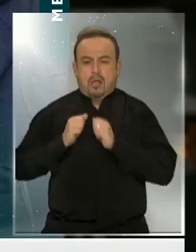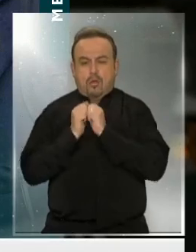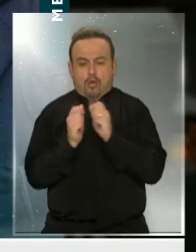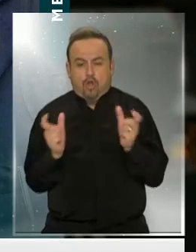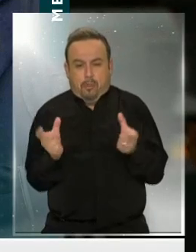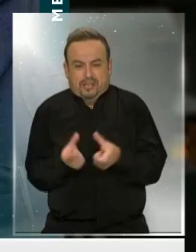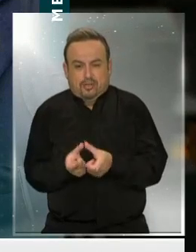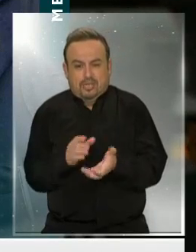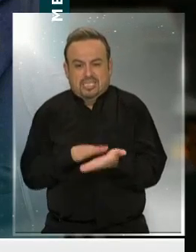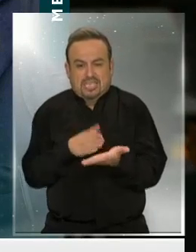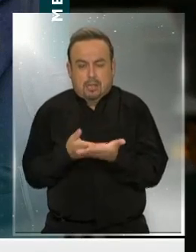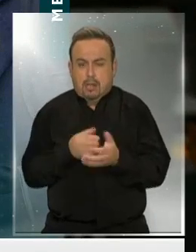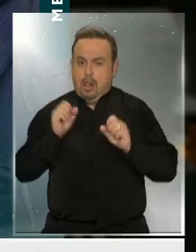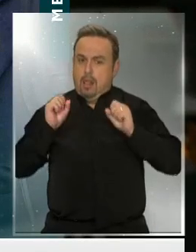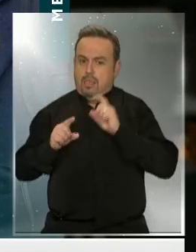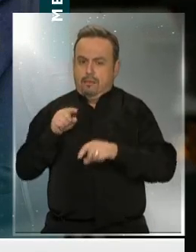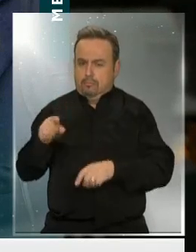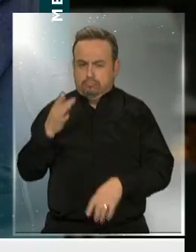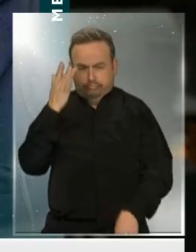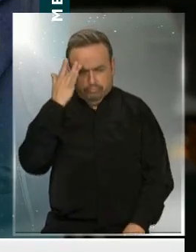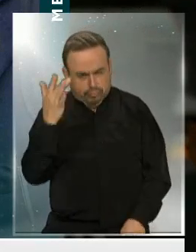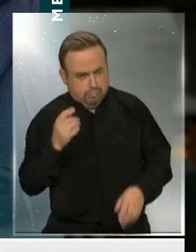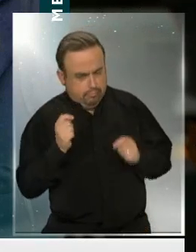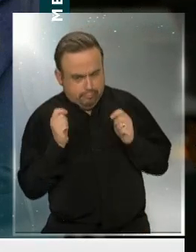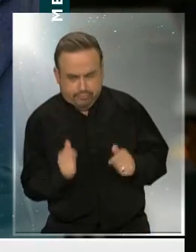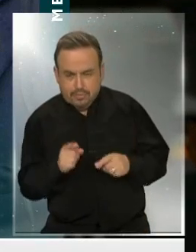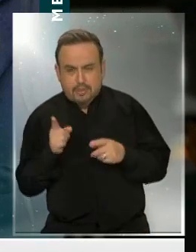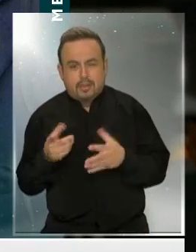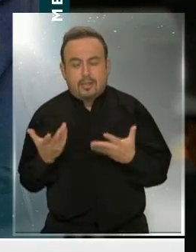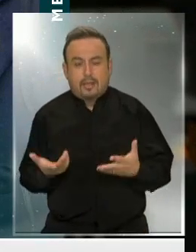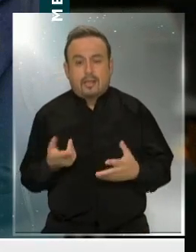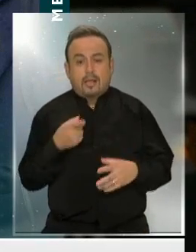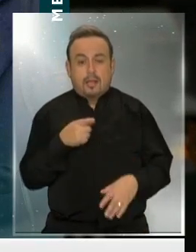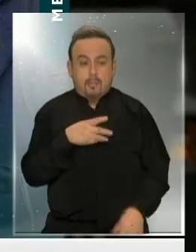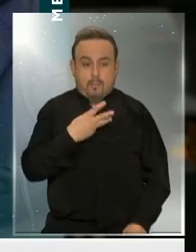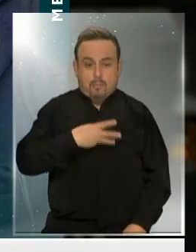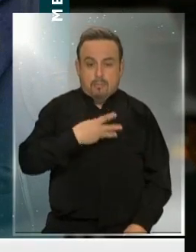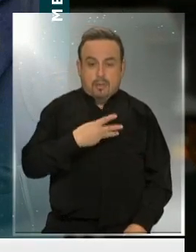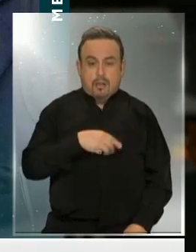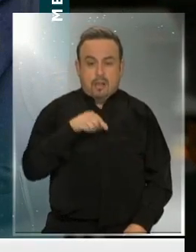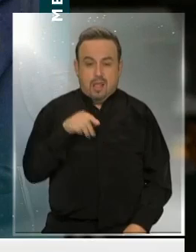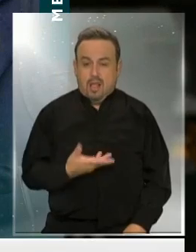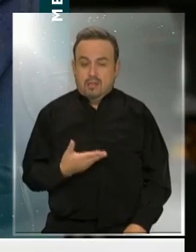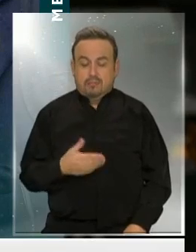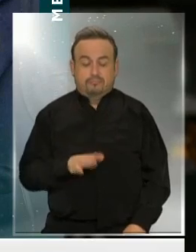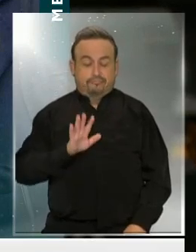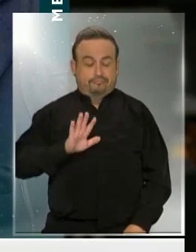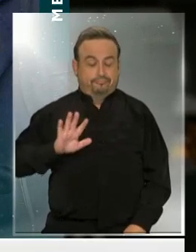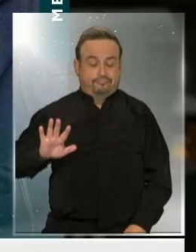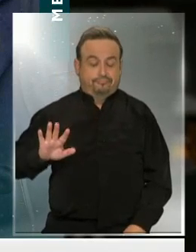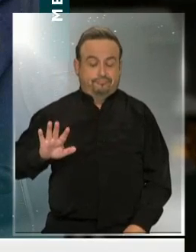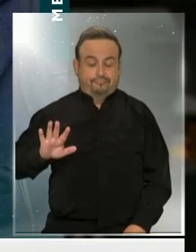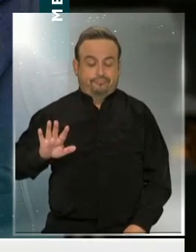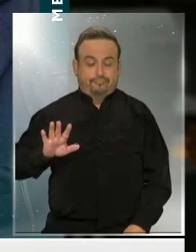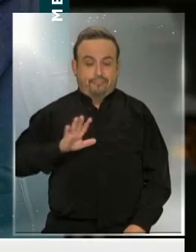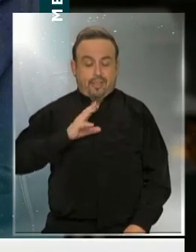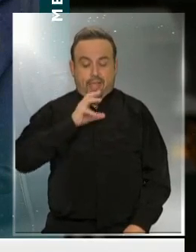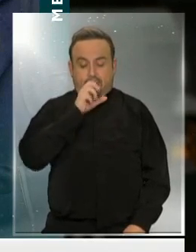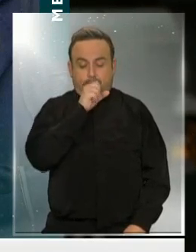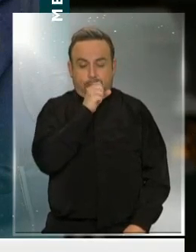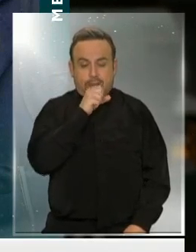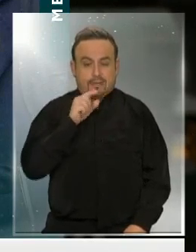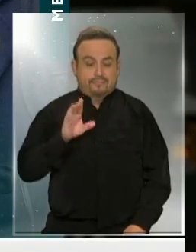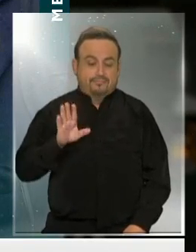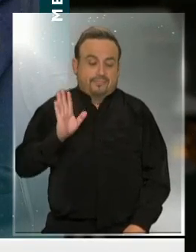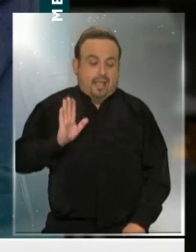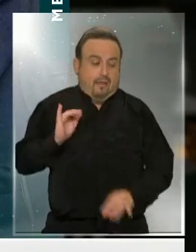Salud, que defienden sus capacidades. Y mientras tanto, desde el mundo municipal, a estas alturas prácticamente se han resignado a ese